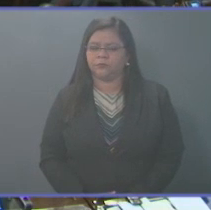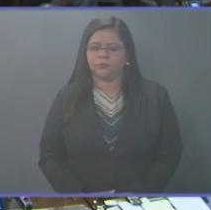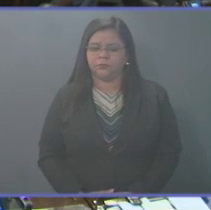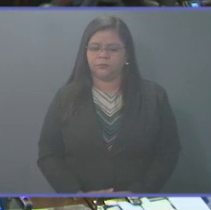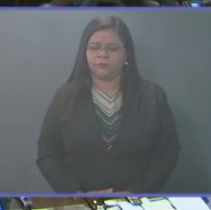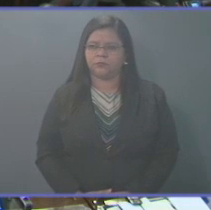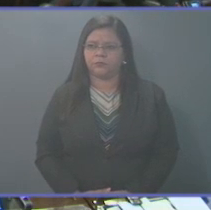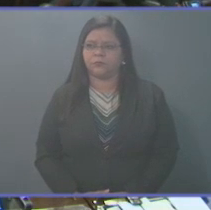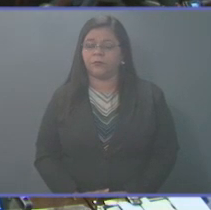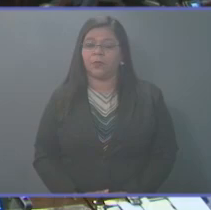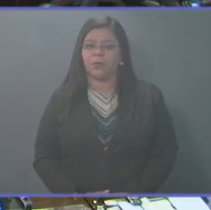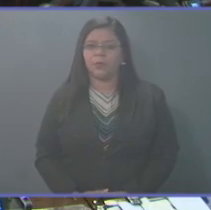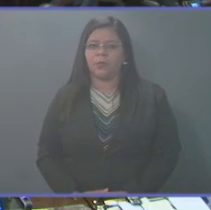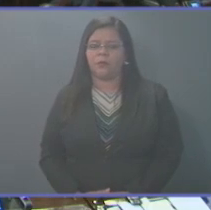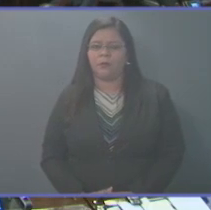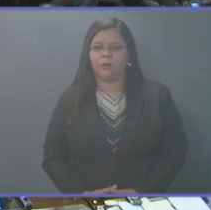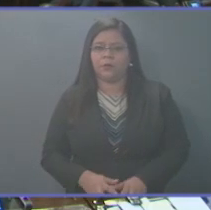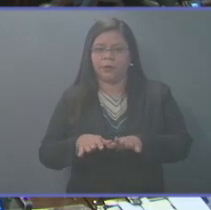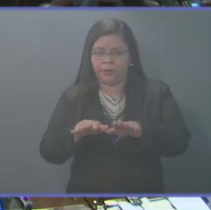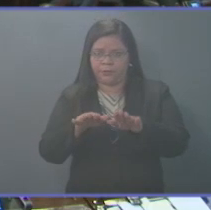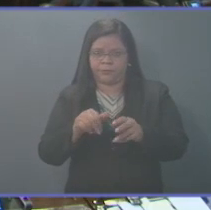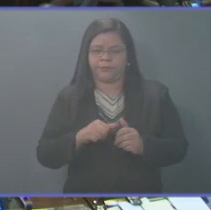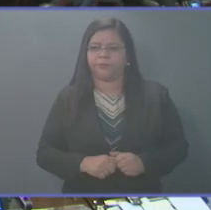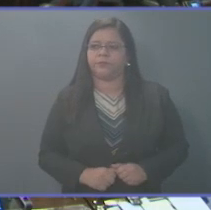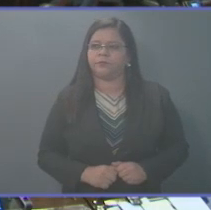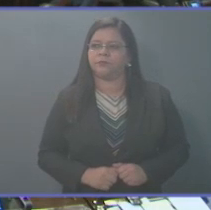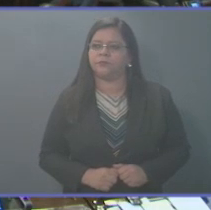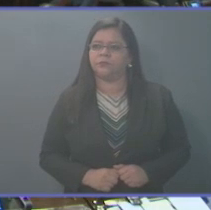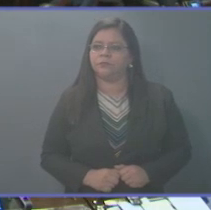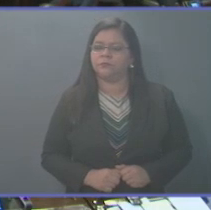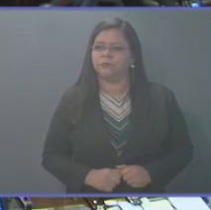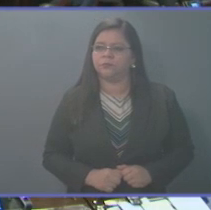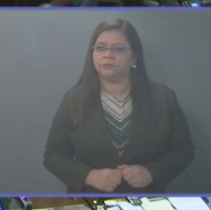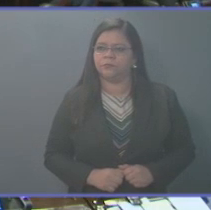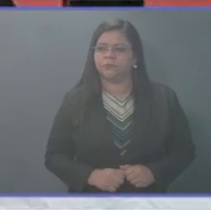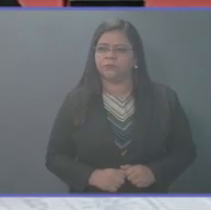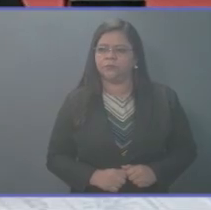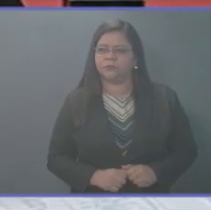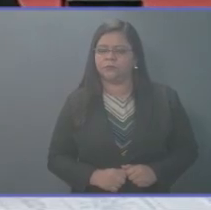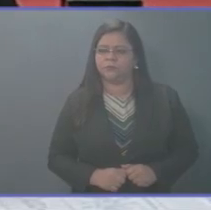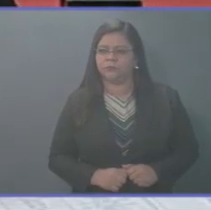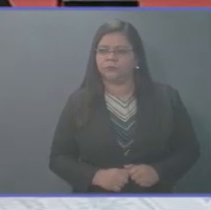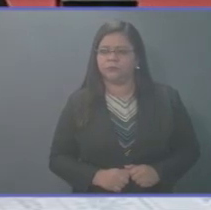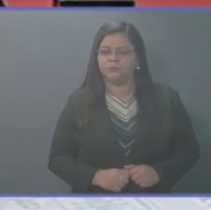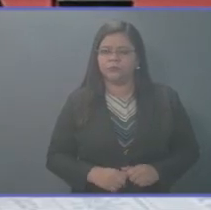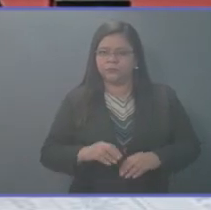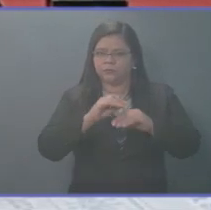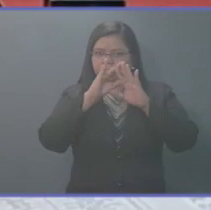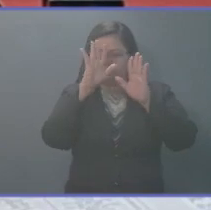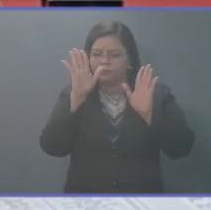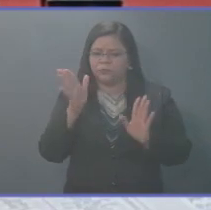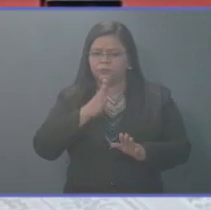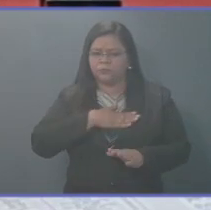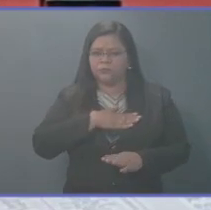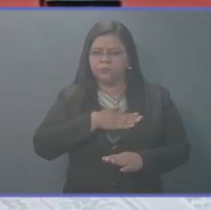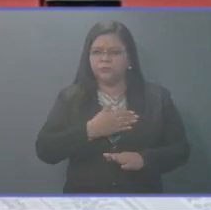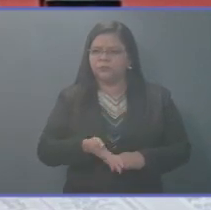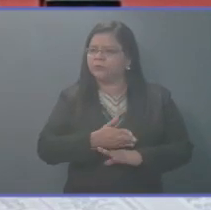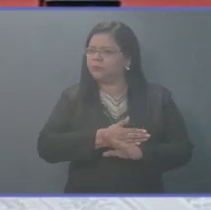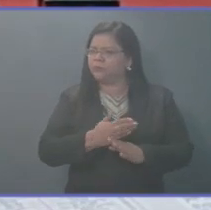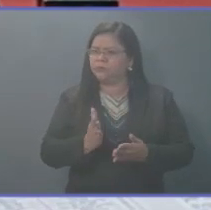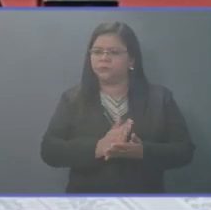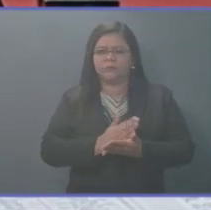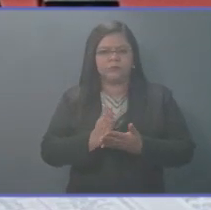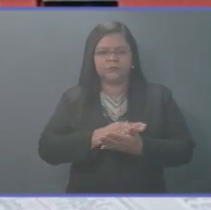y bueno muchas gracias creo que yo en ningún momento verdad he dicho